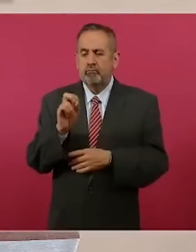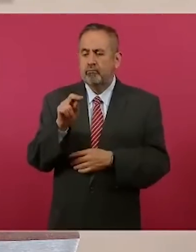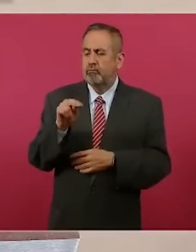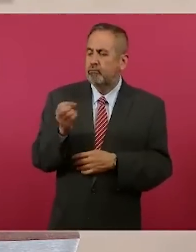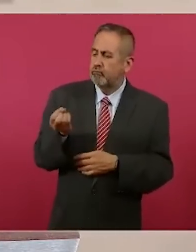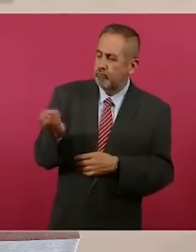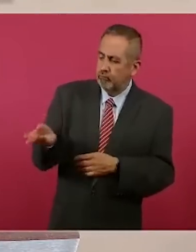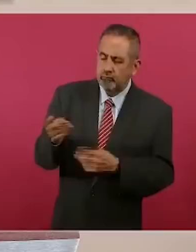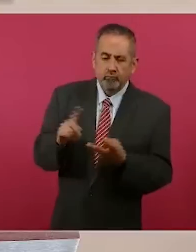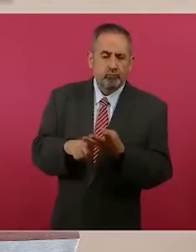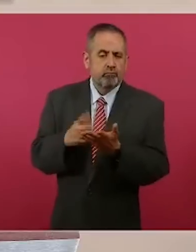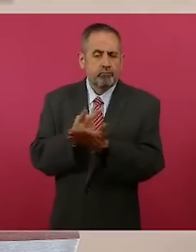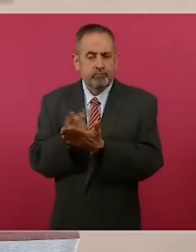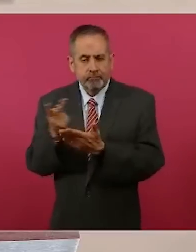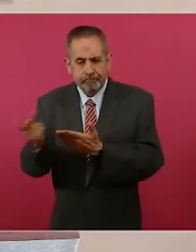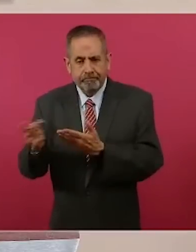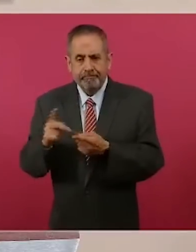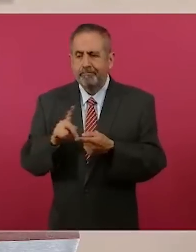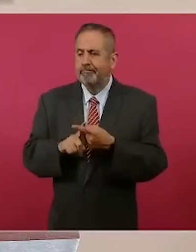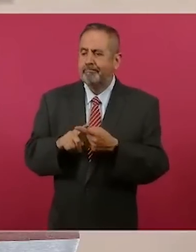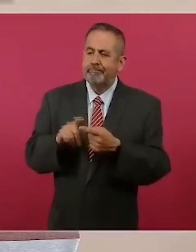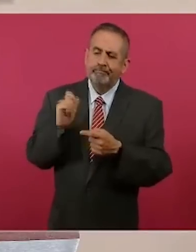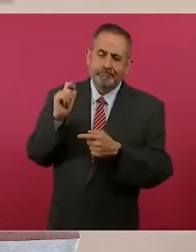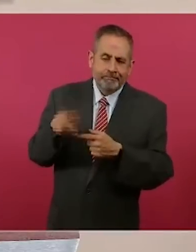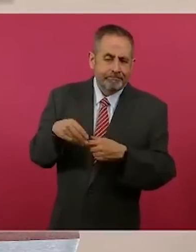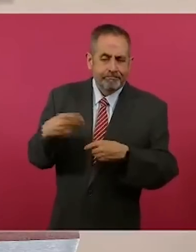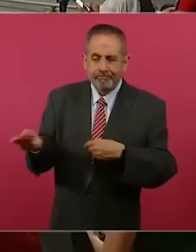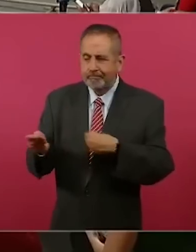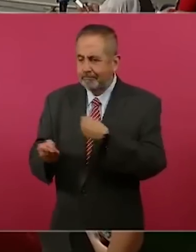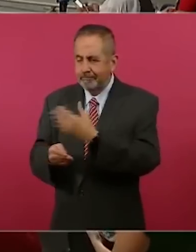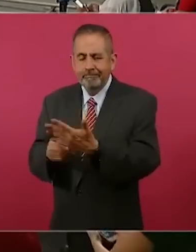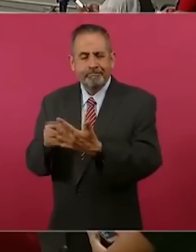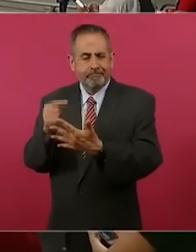gratificaciones, premios, recompensas, bonos,